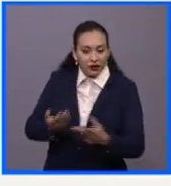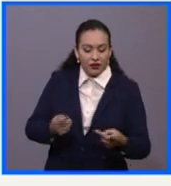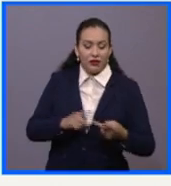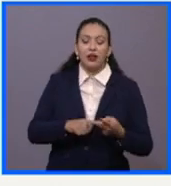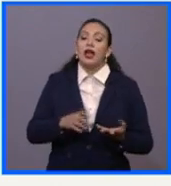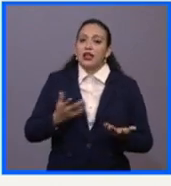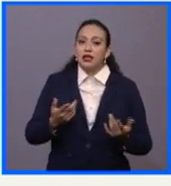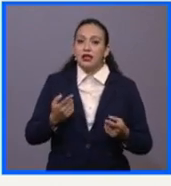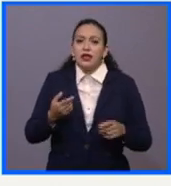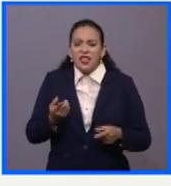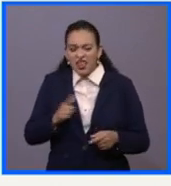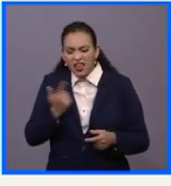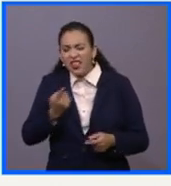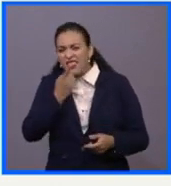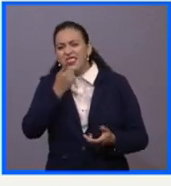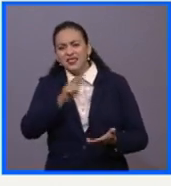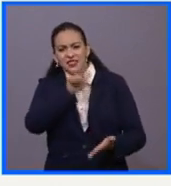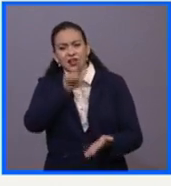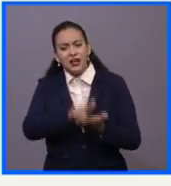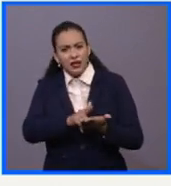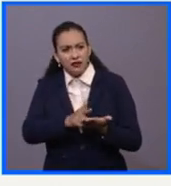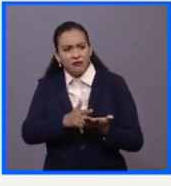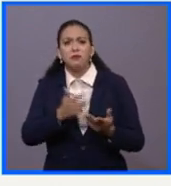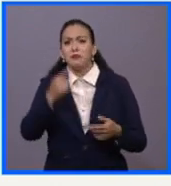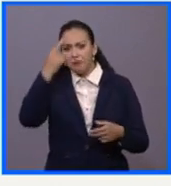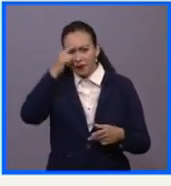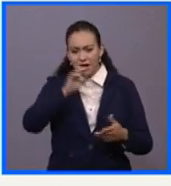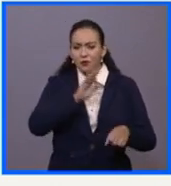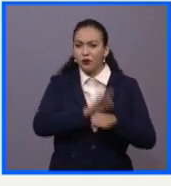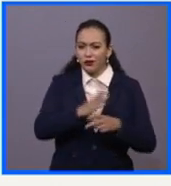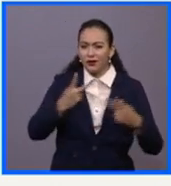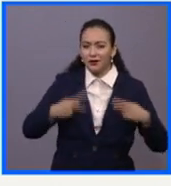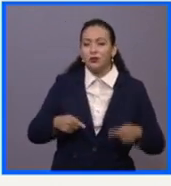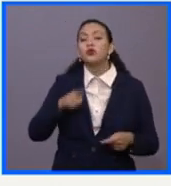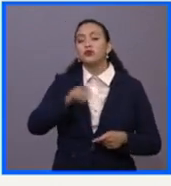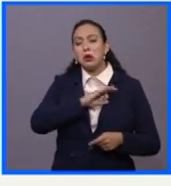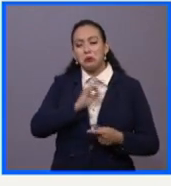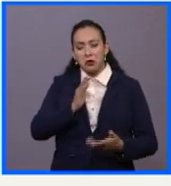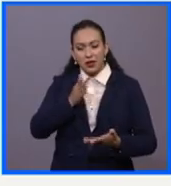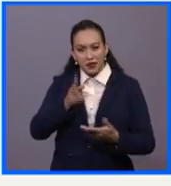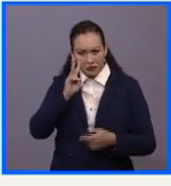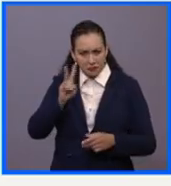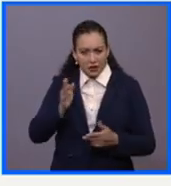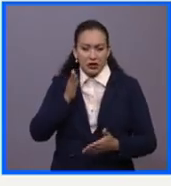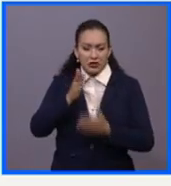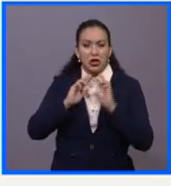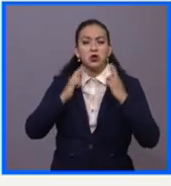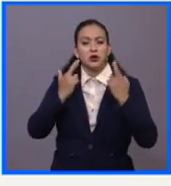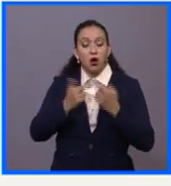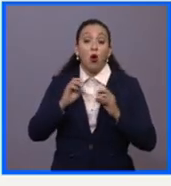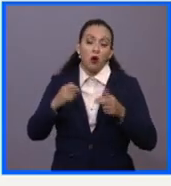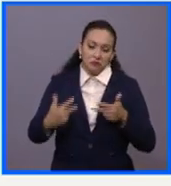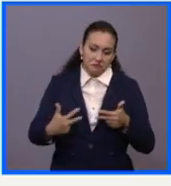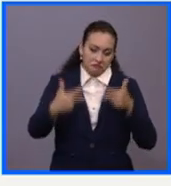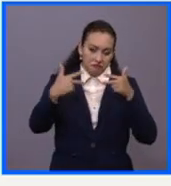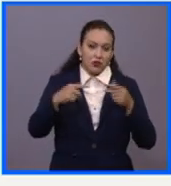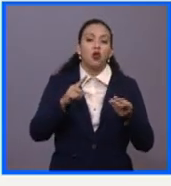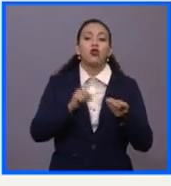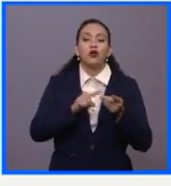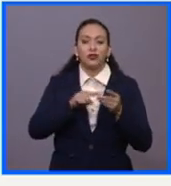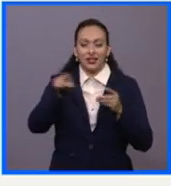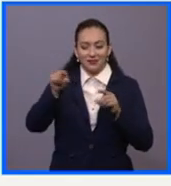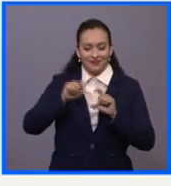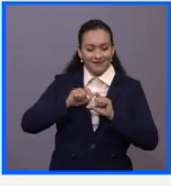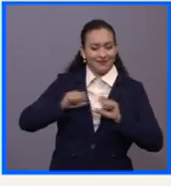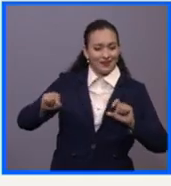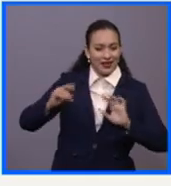constitucional y la jurisprudencia de la Suprema Corte. Puede registrarse para asistir al evento de manera presencial o virtual en el enlace que